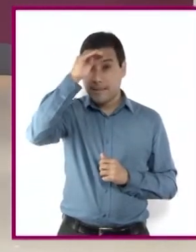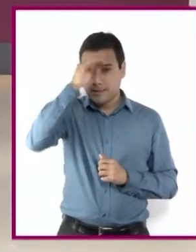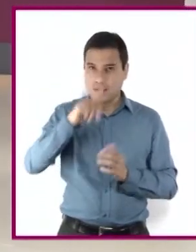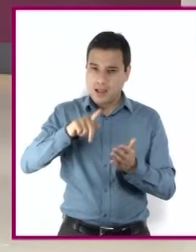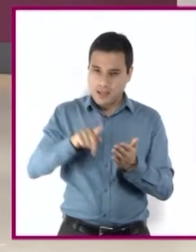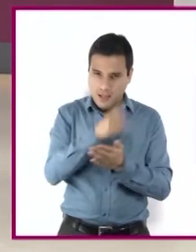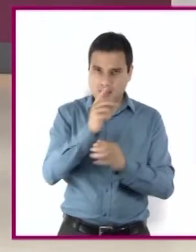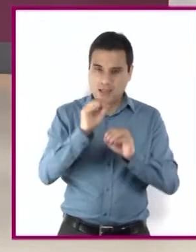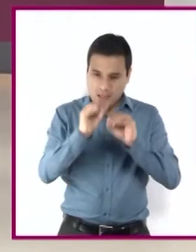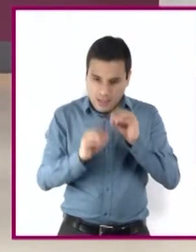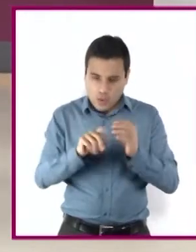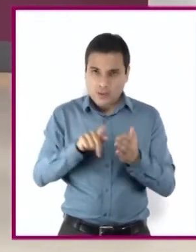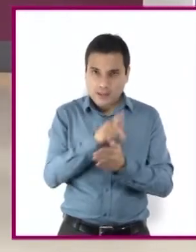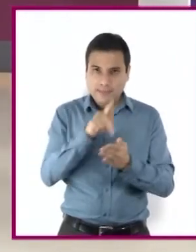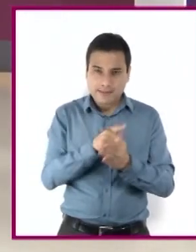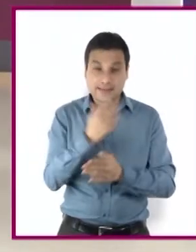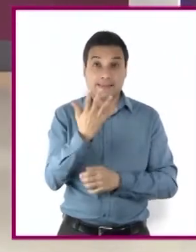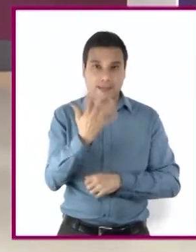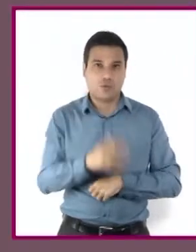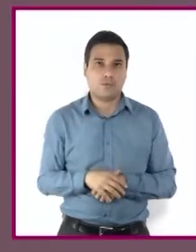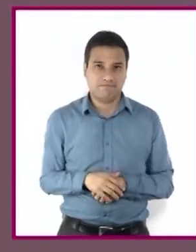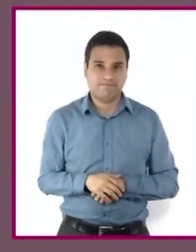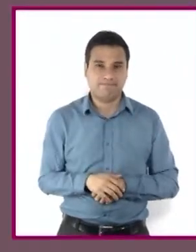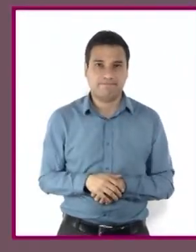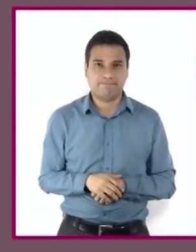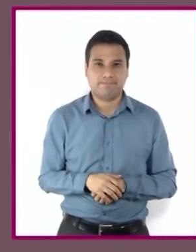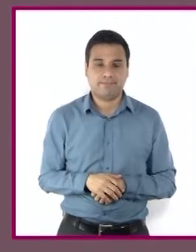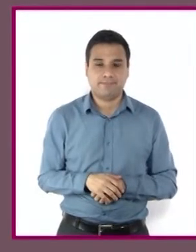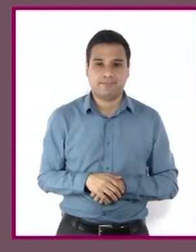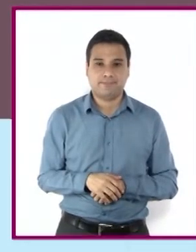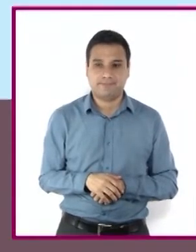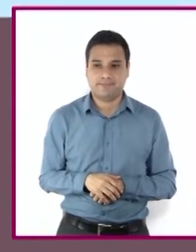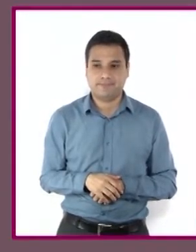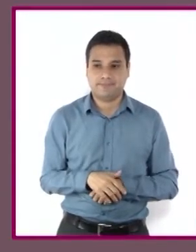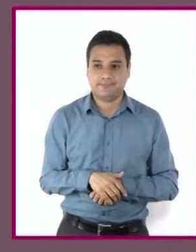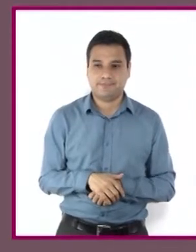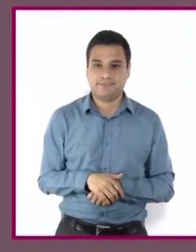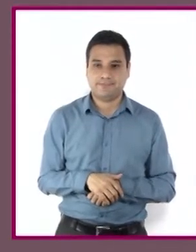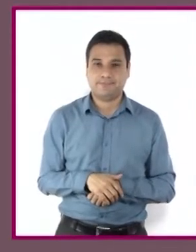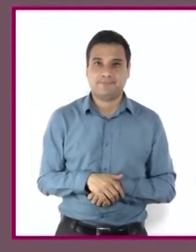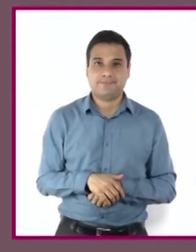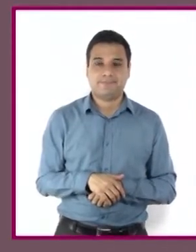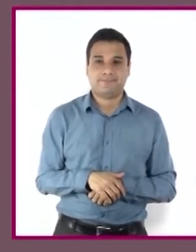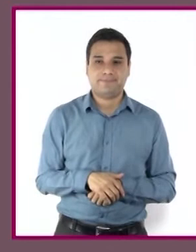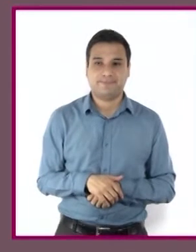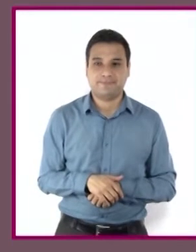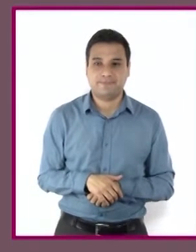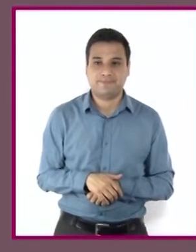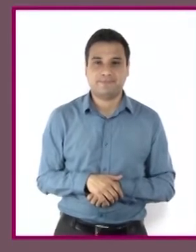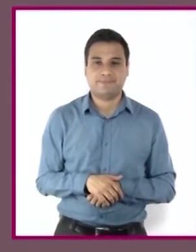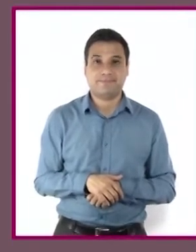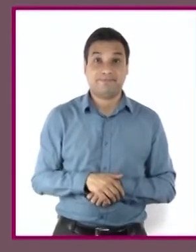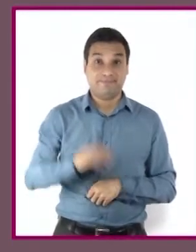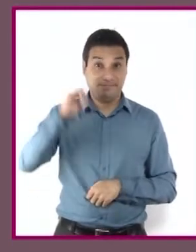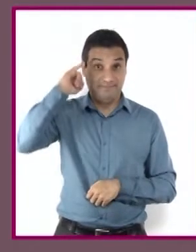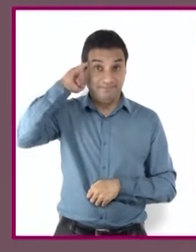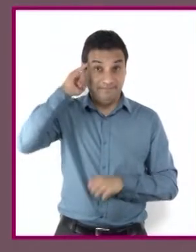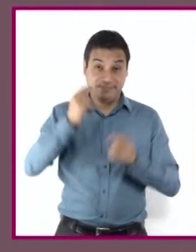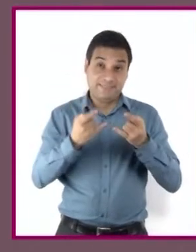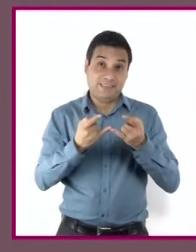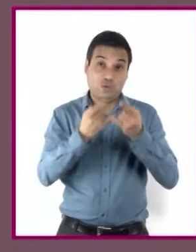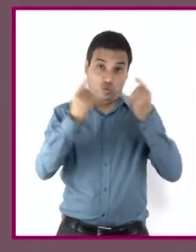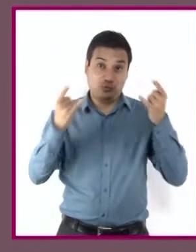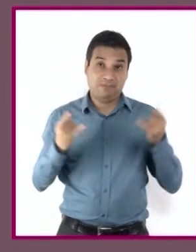o 5 soles, como solían llamarlos. Las historias que nos relatan cómo fueron las humanidades anteriores